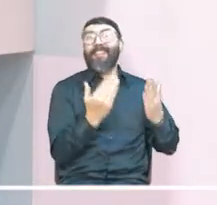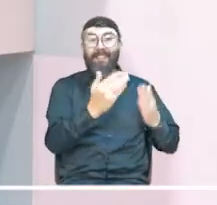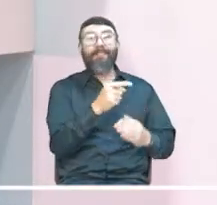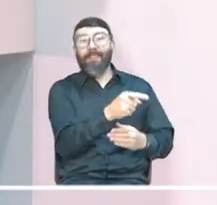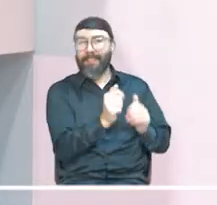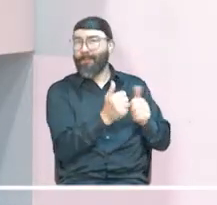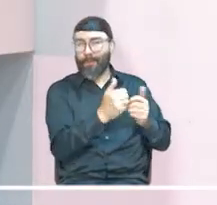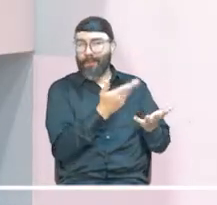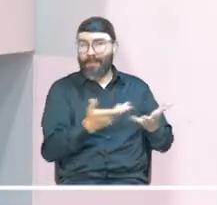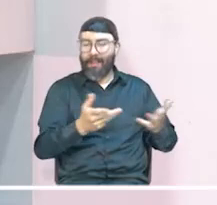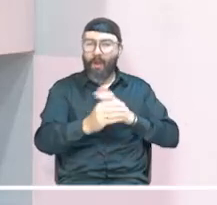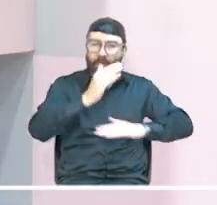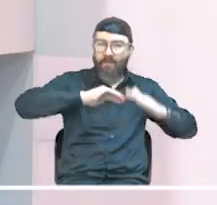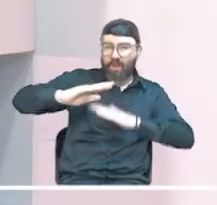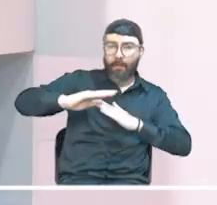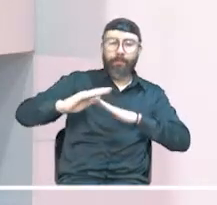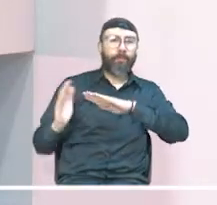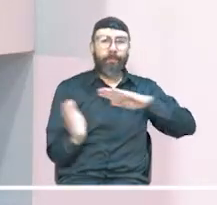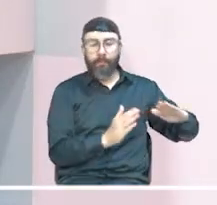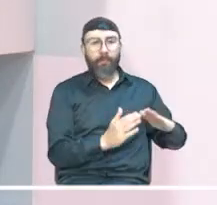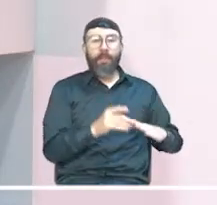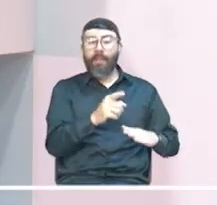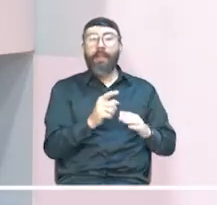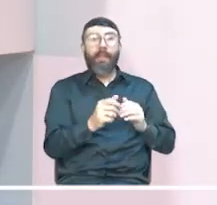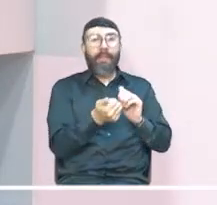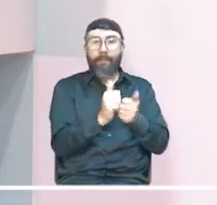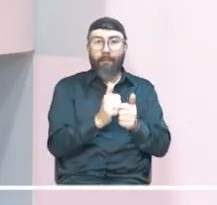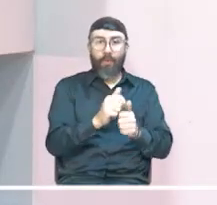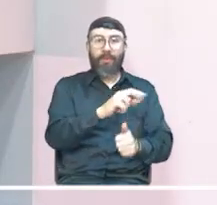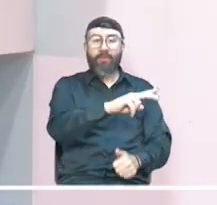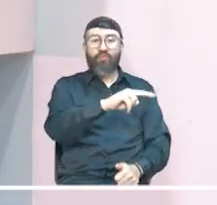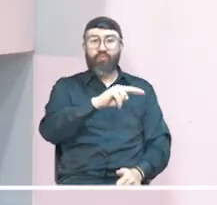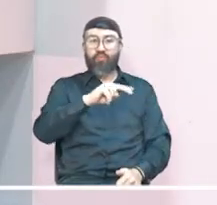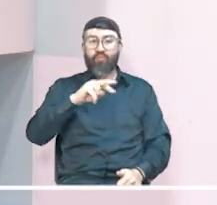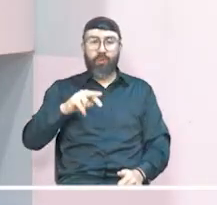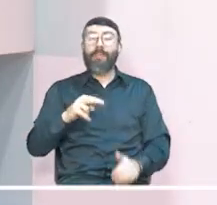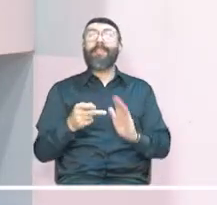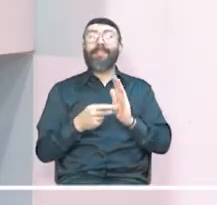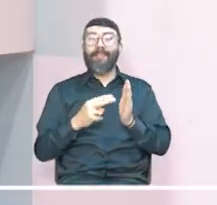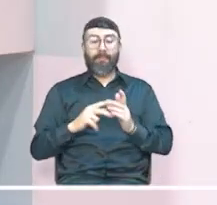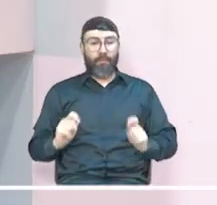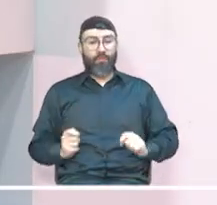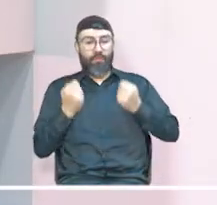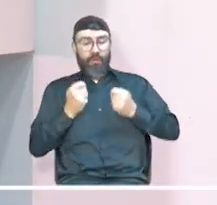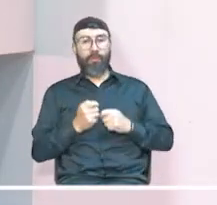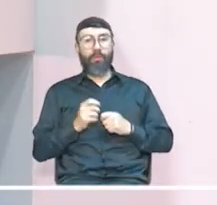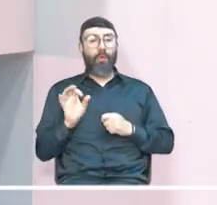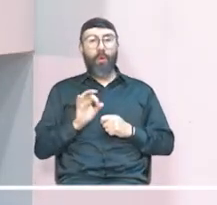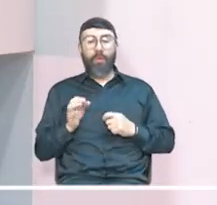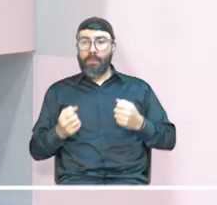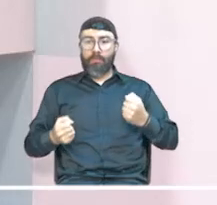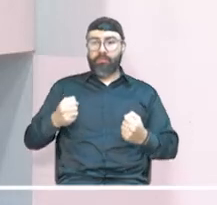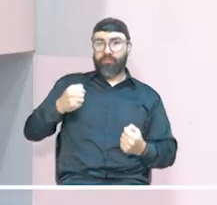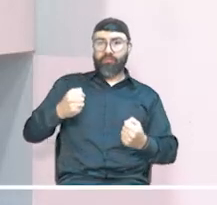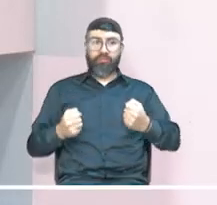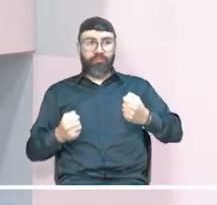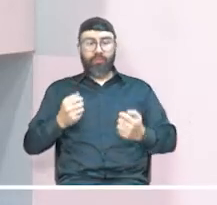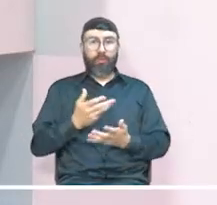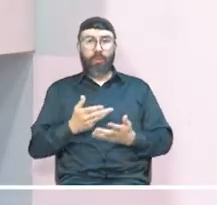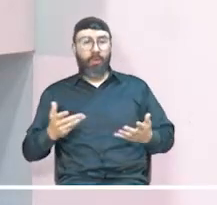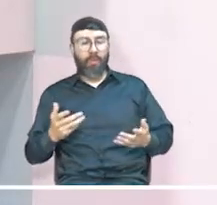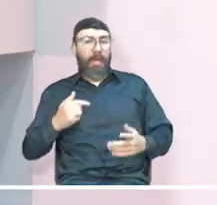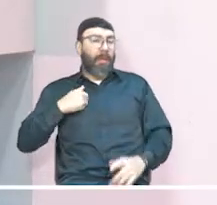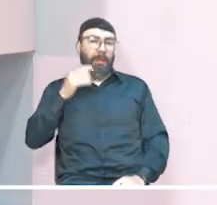la natación es un deporte de supervivencia, entonces aprender a nadar, aprender a manejar un vehículo, es casi como cosas que no deberían de ser